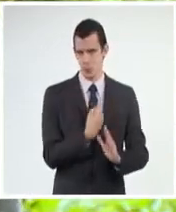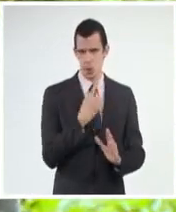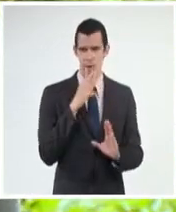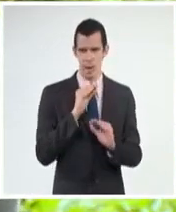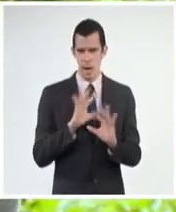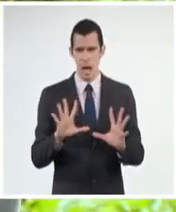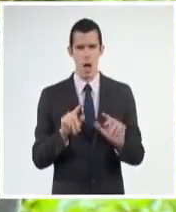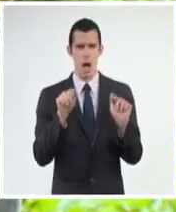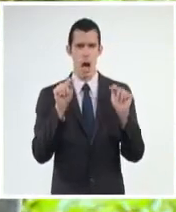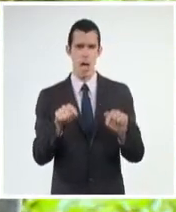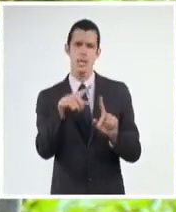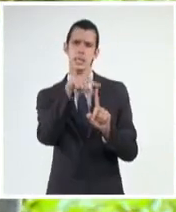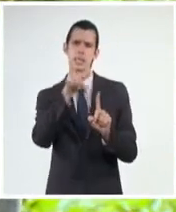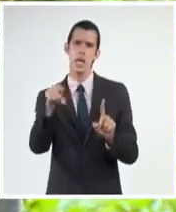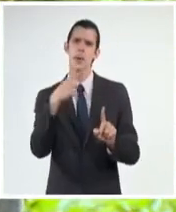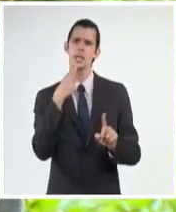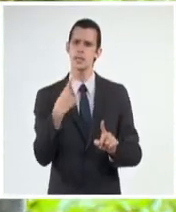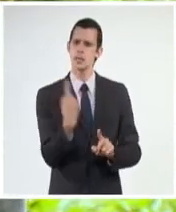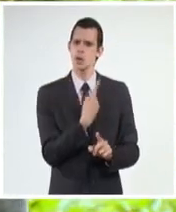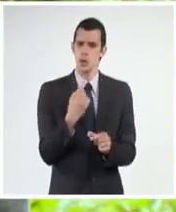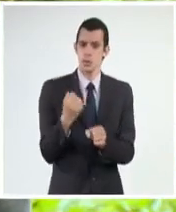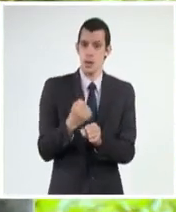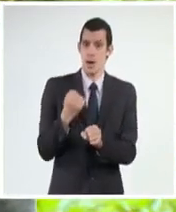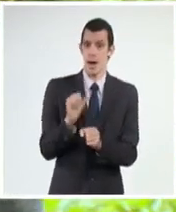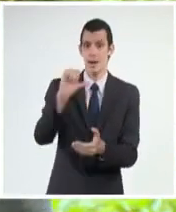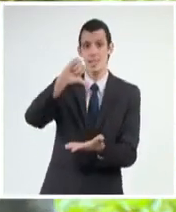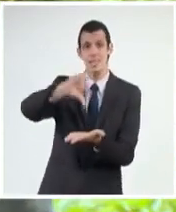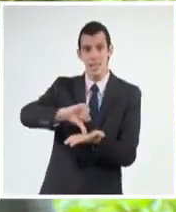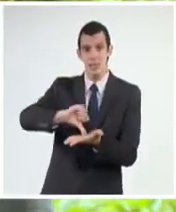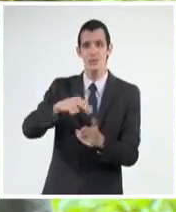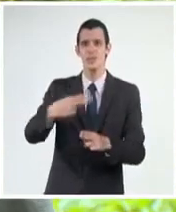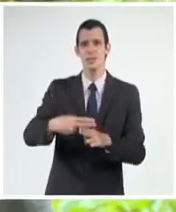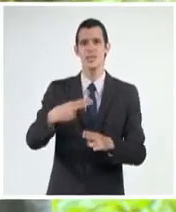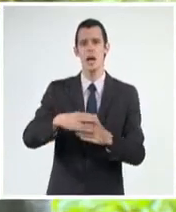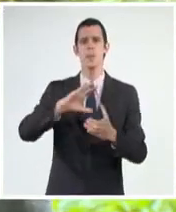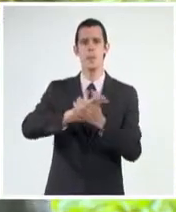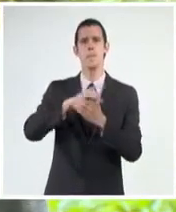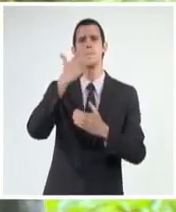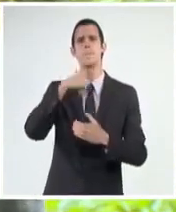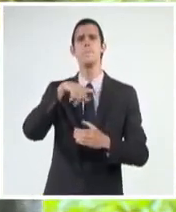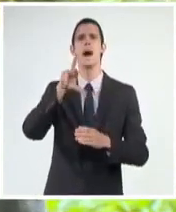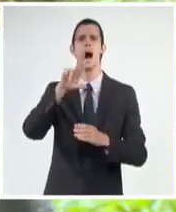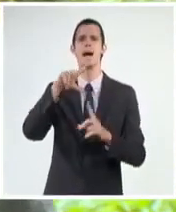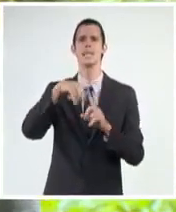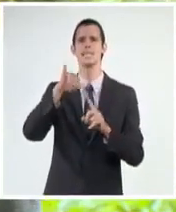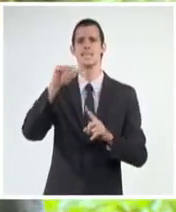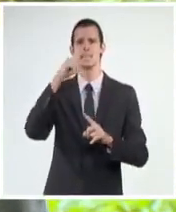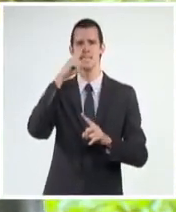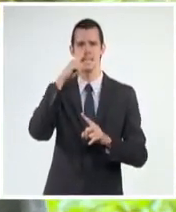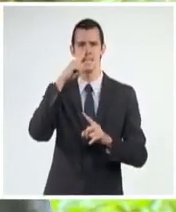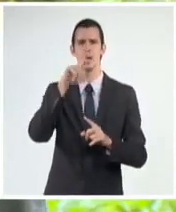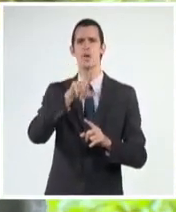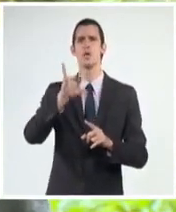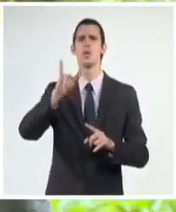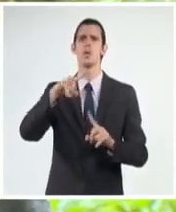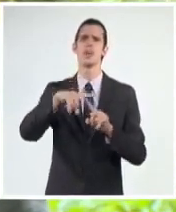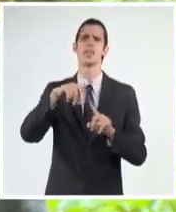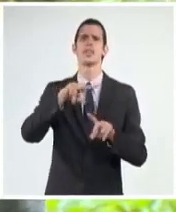pero del Centro Memorial Martin Luther King, que tiene que ver con la educación popular, o sea, los procesos de